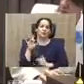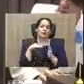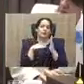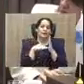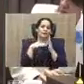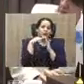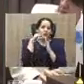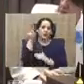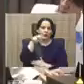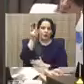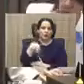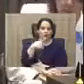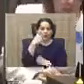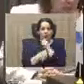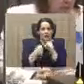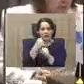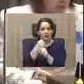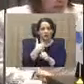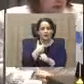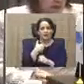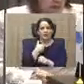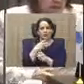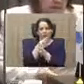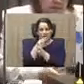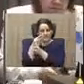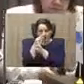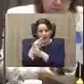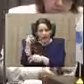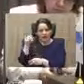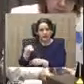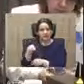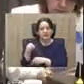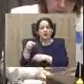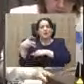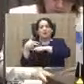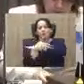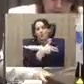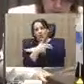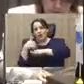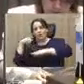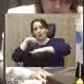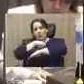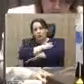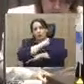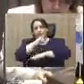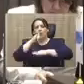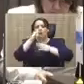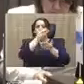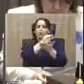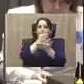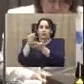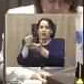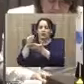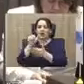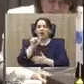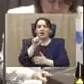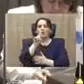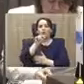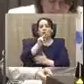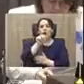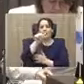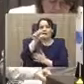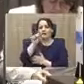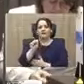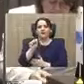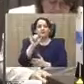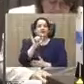los escáneres en puertos, aeropuertos, fronteras y aduanas. De esta manera, repito, podríamos estar, si